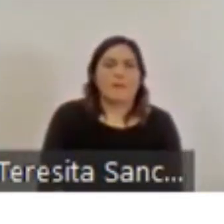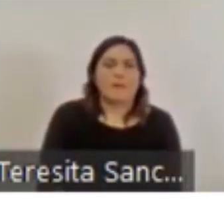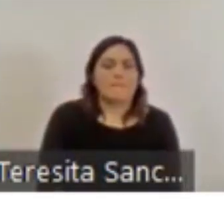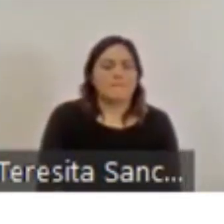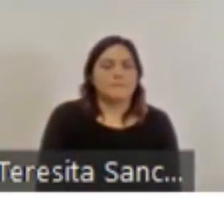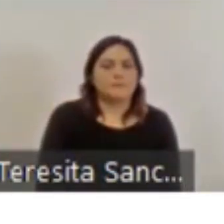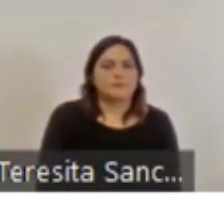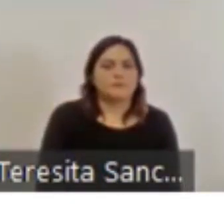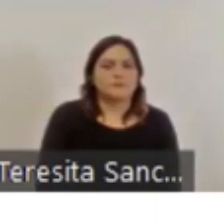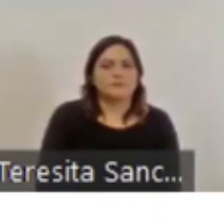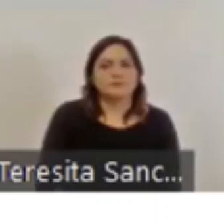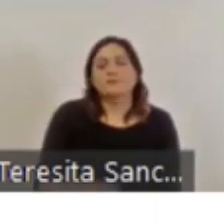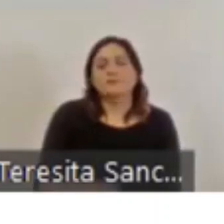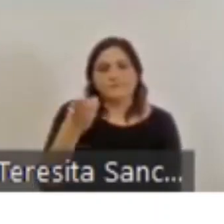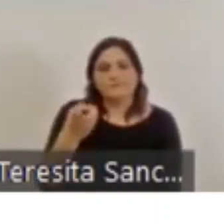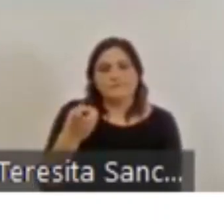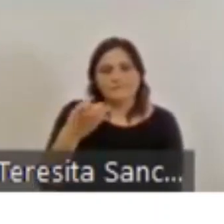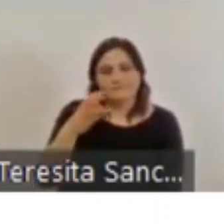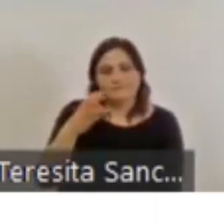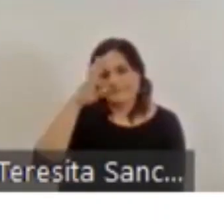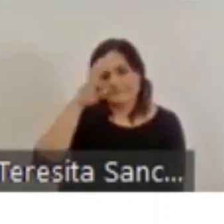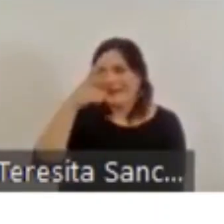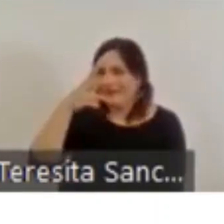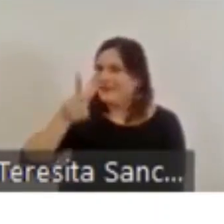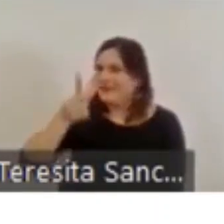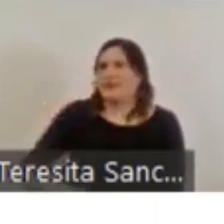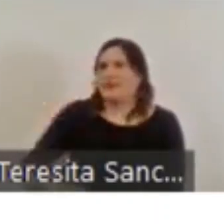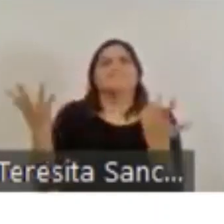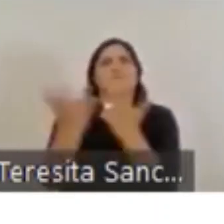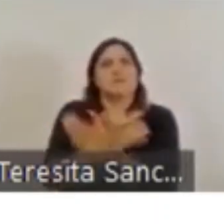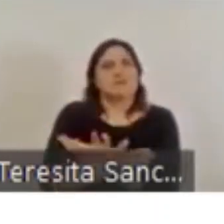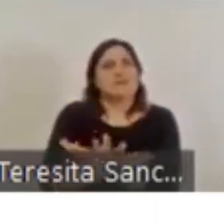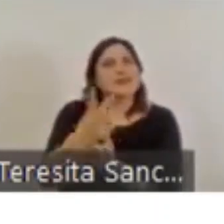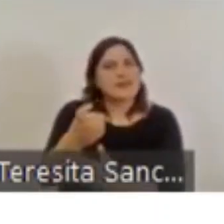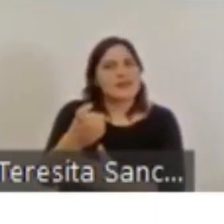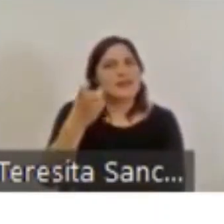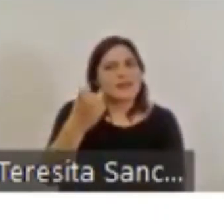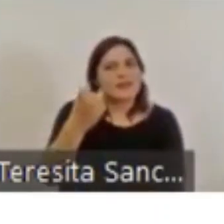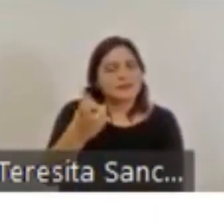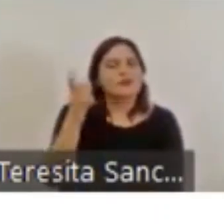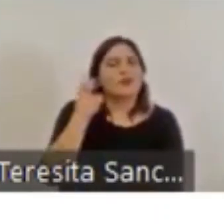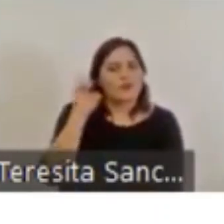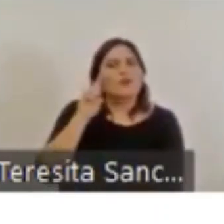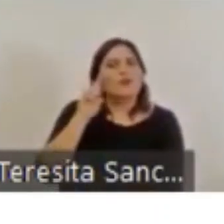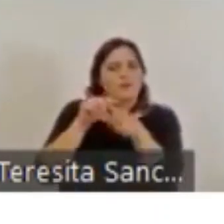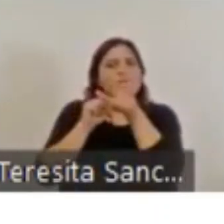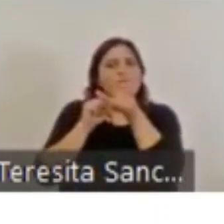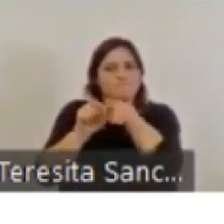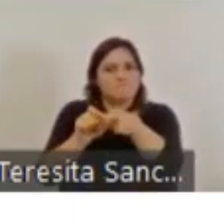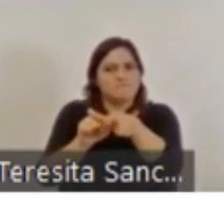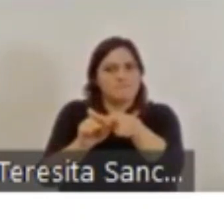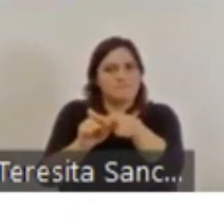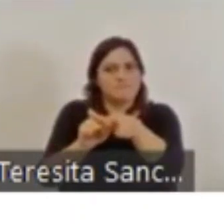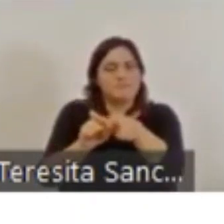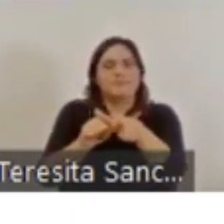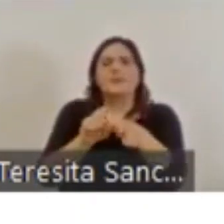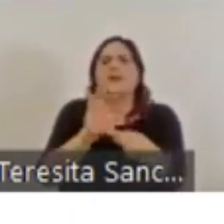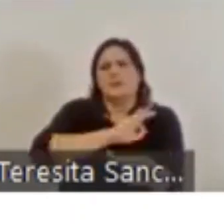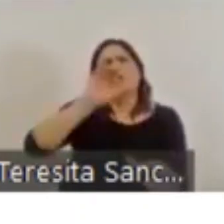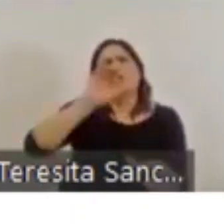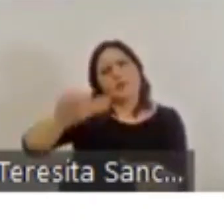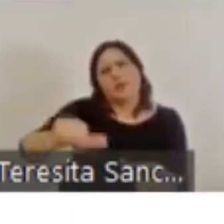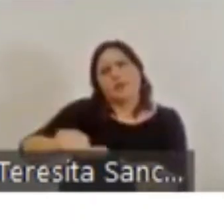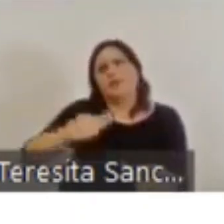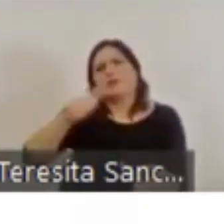Y entonces la verdad estamos muy, muy sorprendidos y este proyecto pues va a continuar, ¿no? Y puede ser compartido